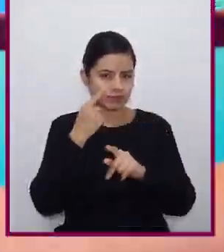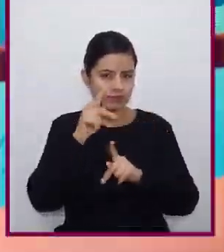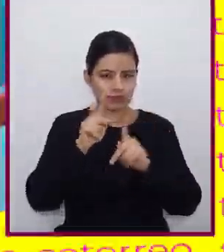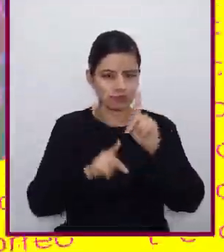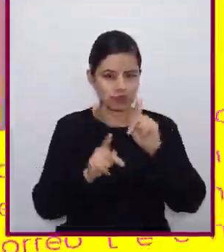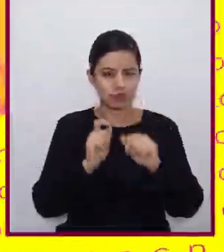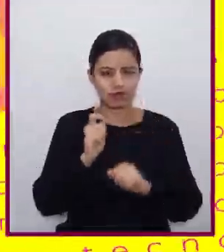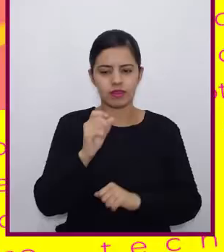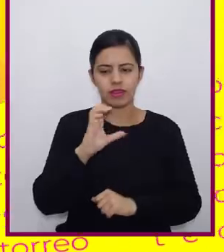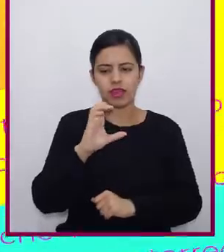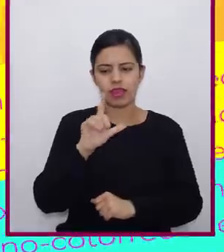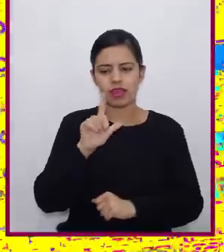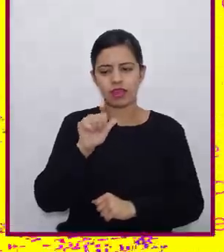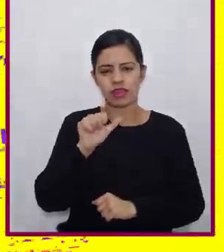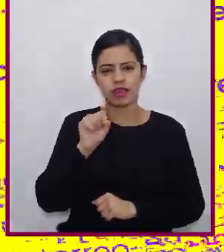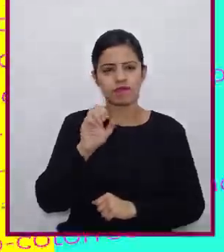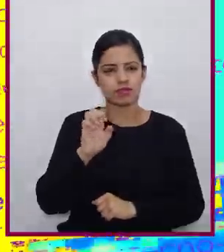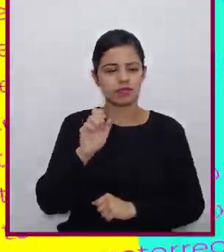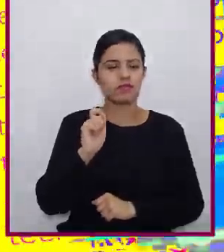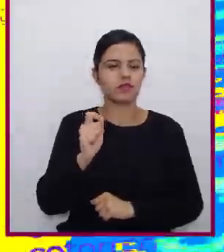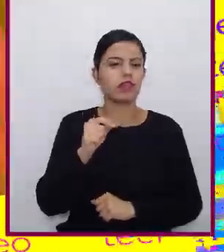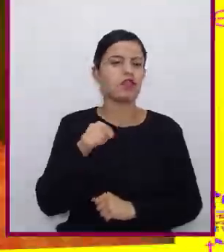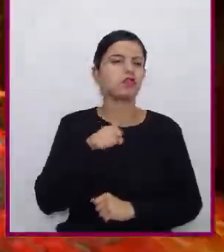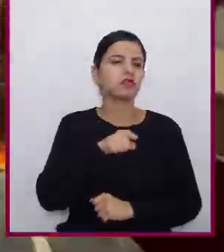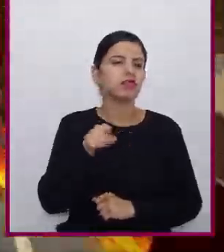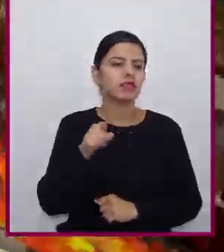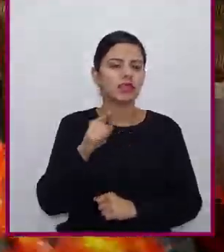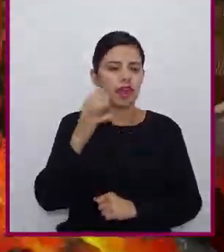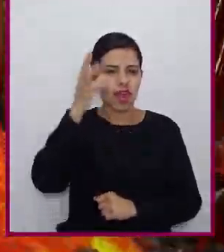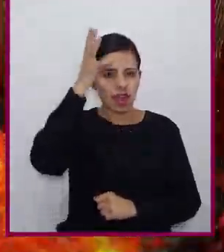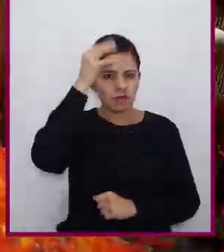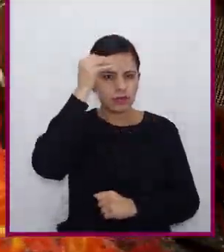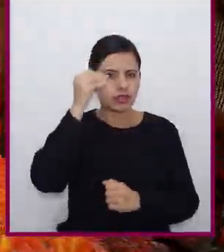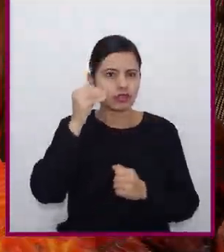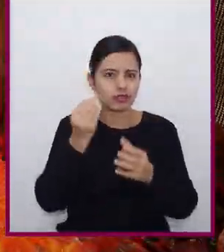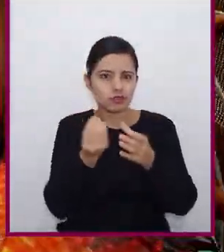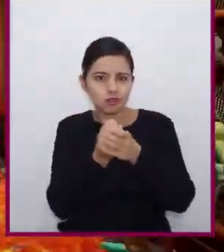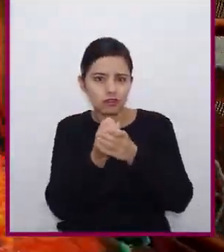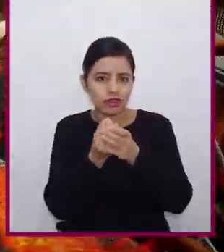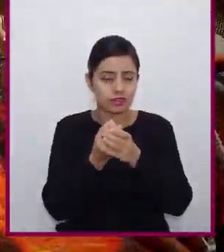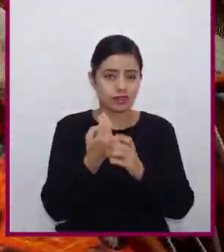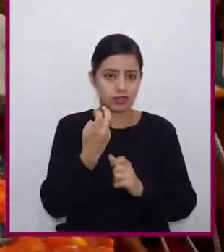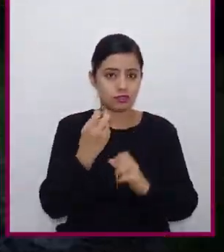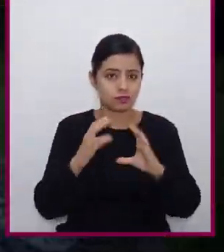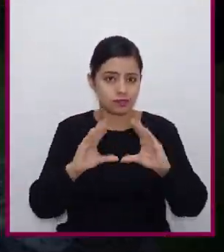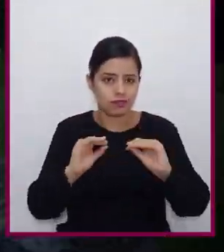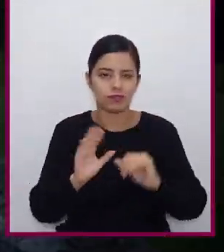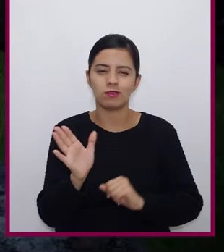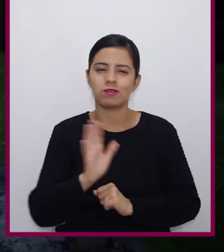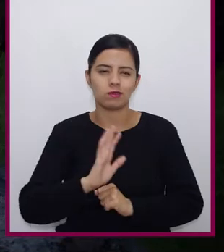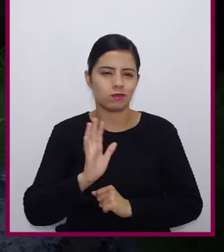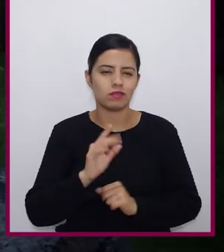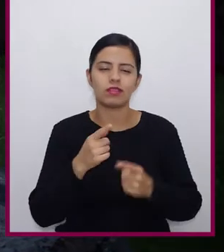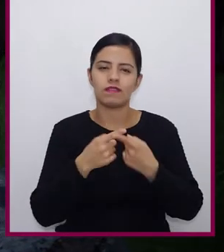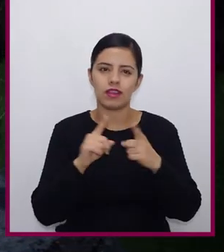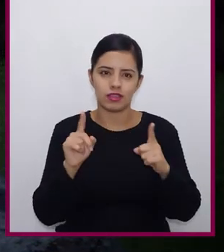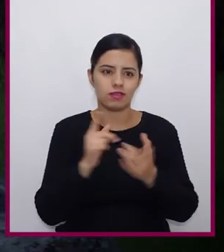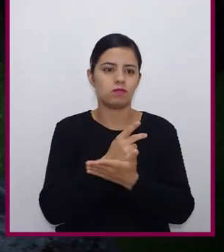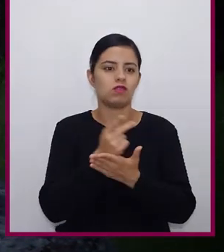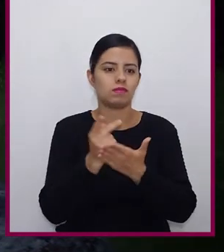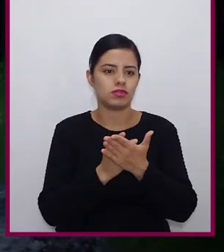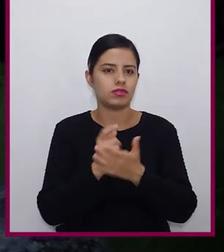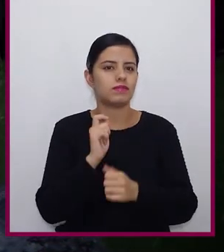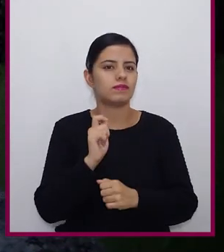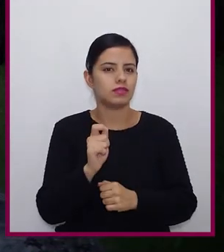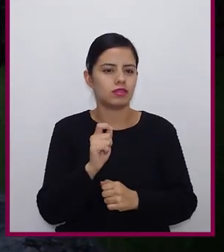que es una clase. Yo sé, es el lugar donde aprendemos cosas. No ese tipo de clases, Axel. En la programación, una clase es